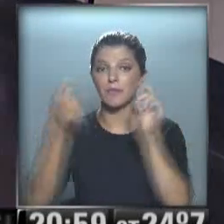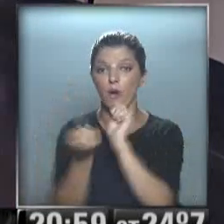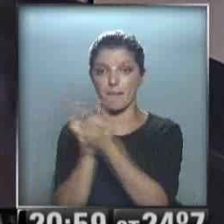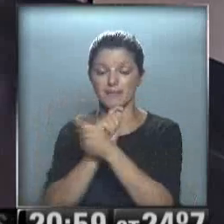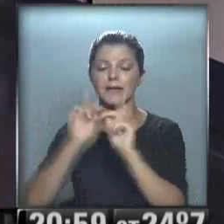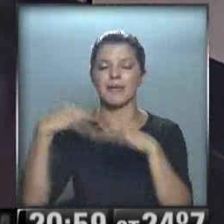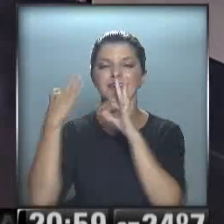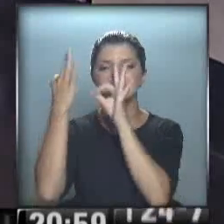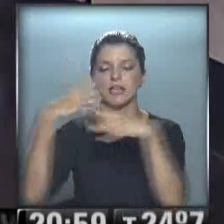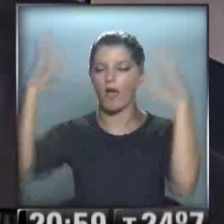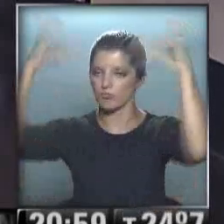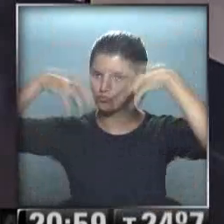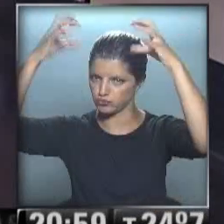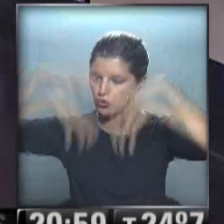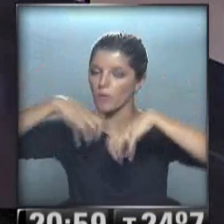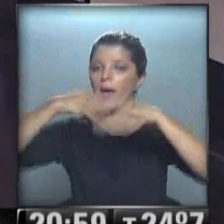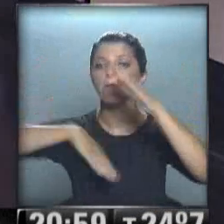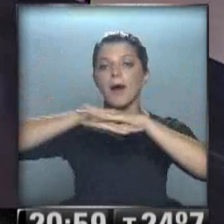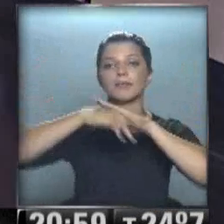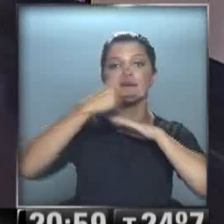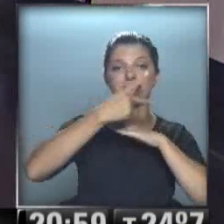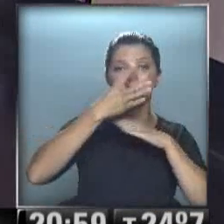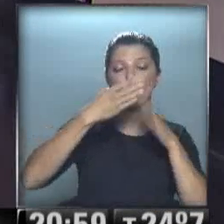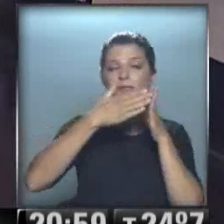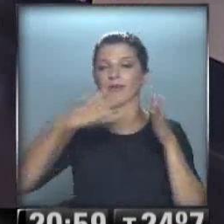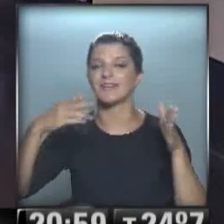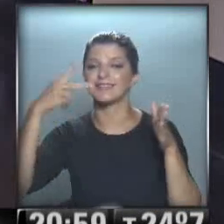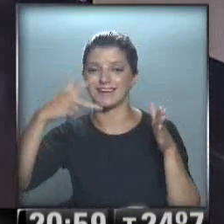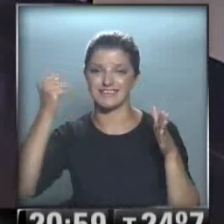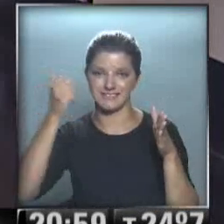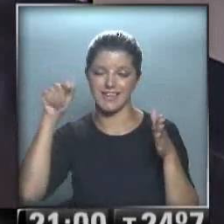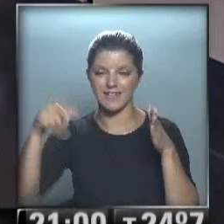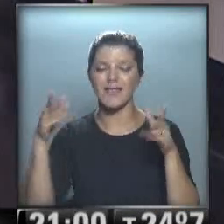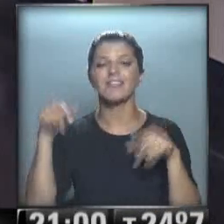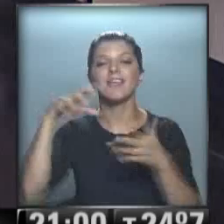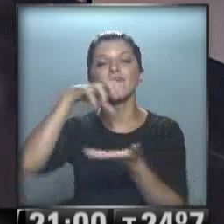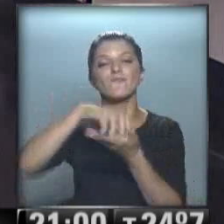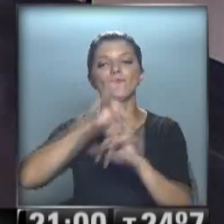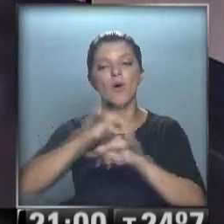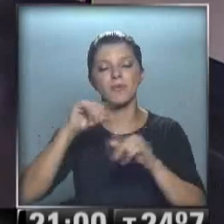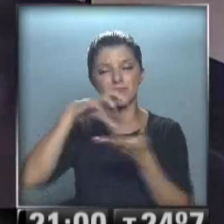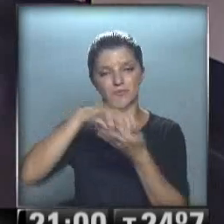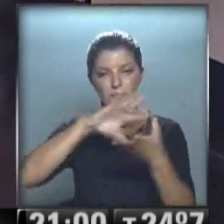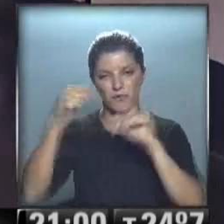también, llegarán las tormentas allí con máximas de 34 a 36 grados. Como siempre, la información la brindó el Servicio Meteorológico Nacional.